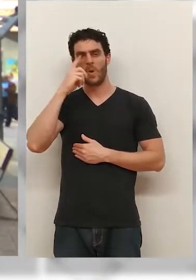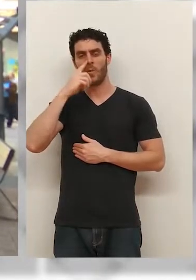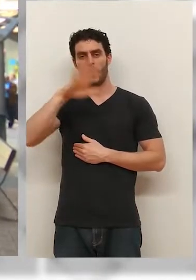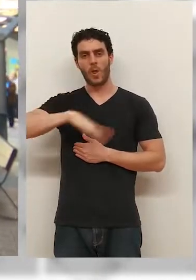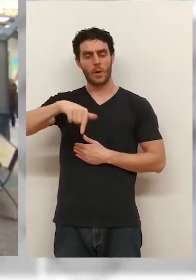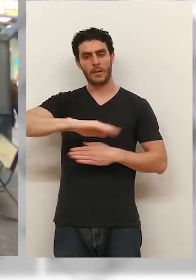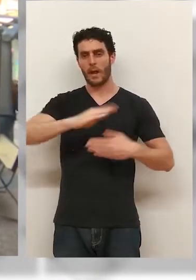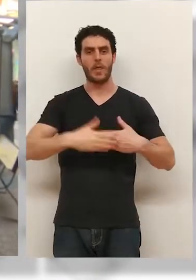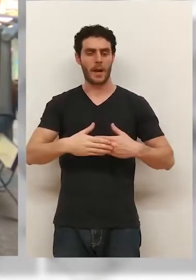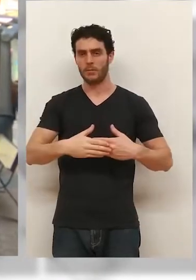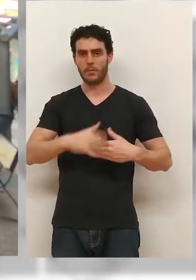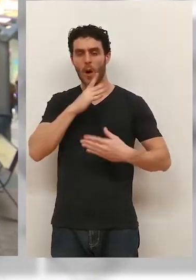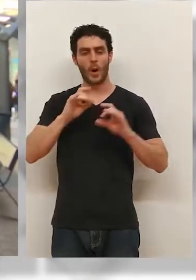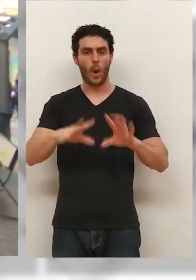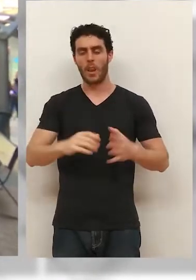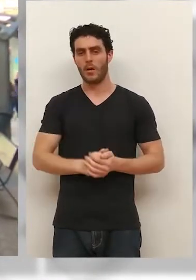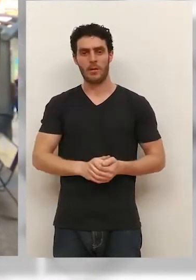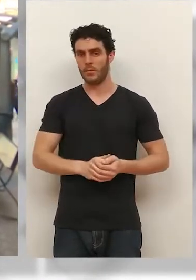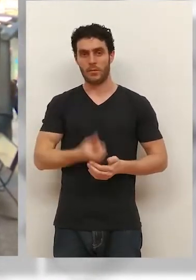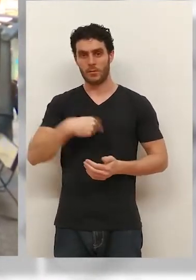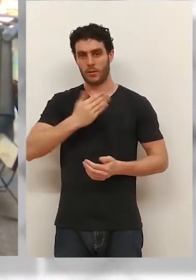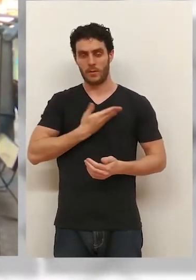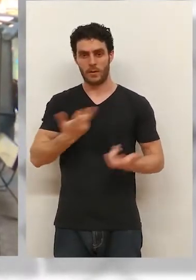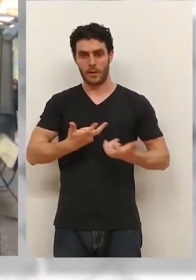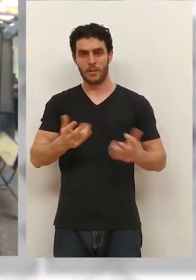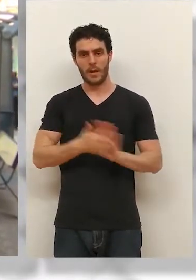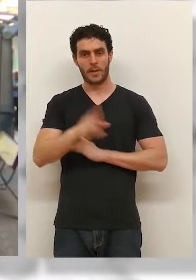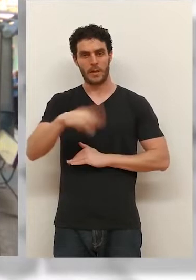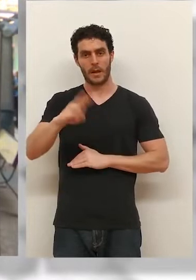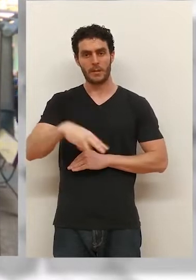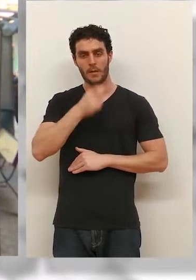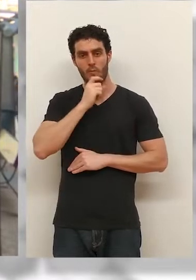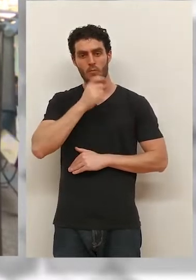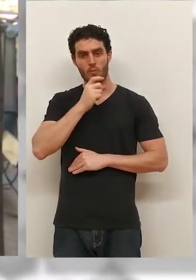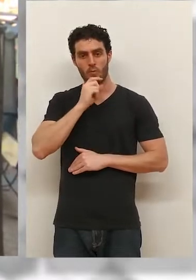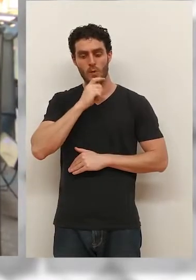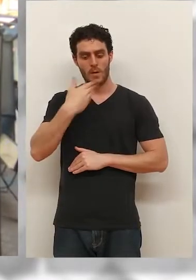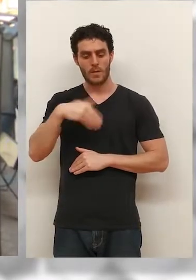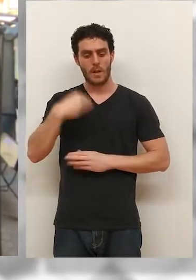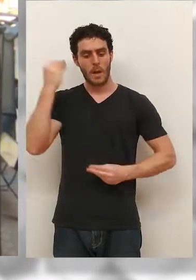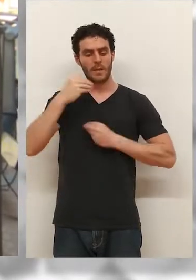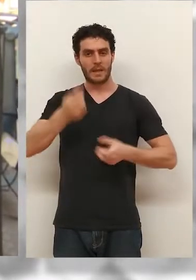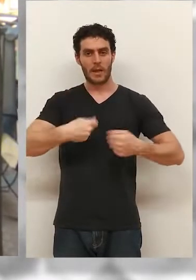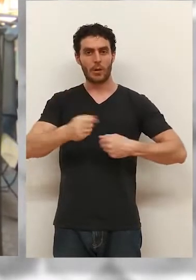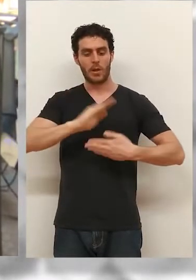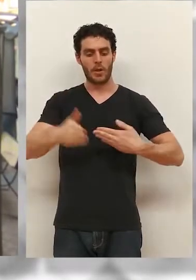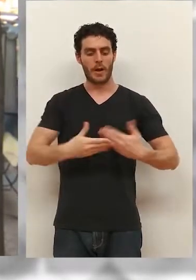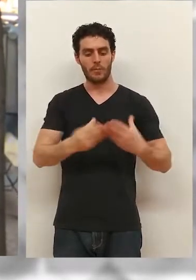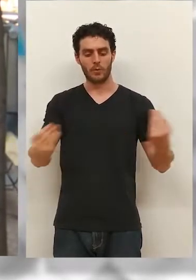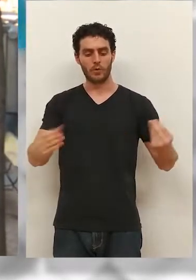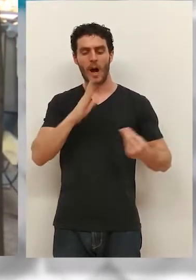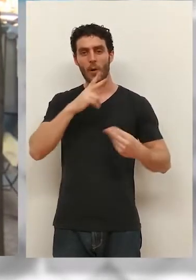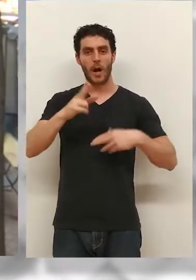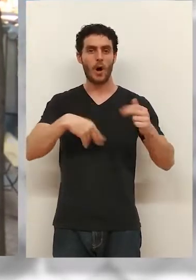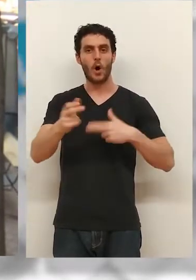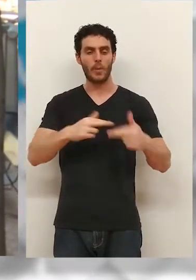junio, que se cerró la zona esta, igual que ahora, y lo pasamos muy mal. Se pasaron 3 meses, pero muy, muy, muy difíciles, de pensar de cerrar muchos negocios. Y